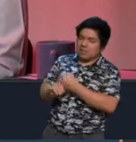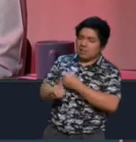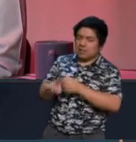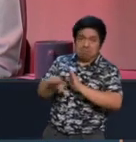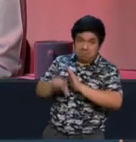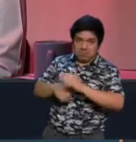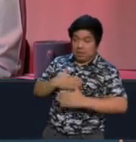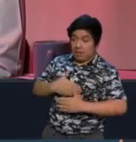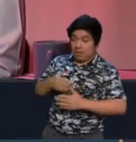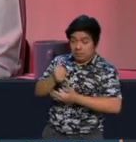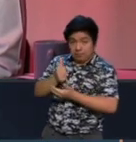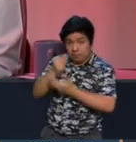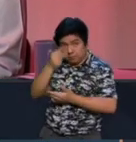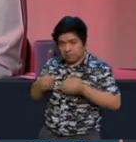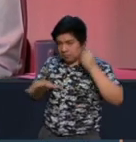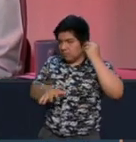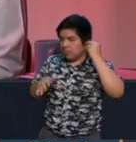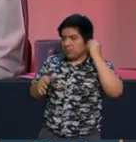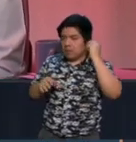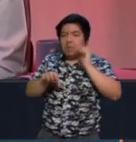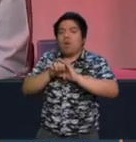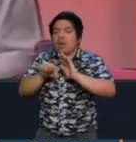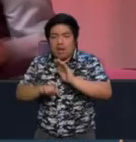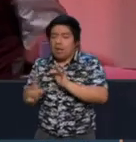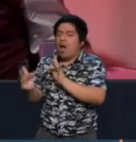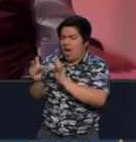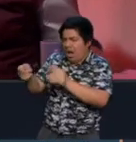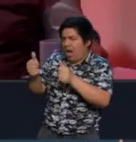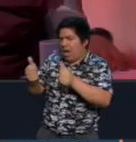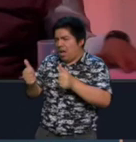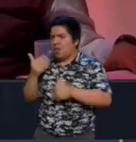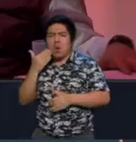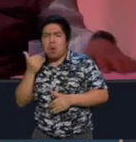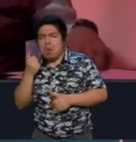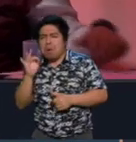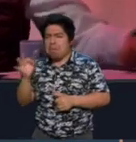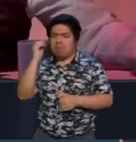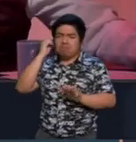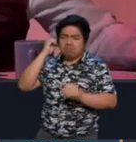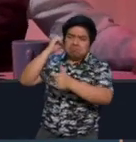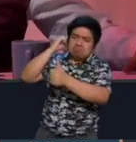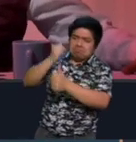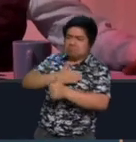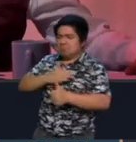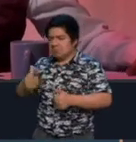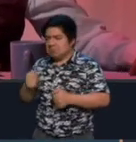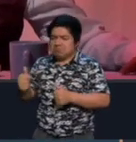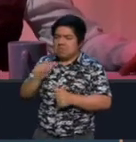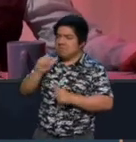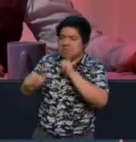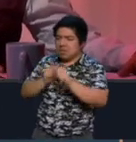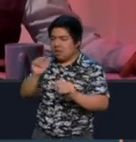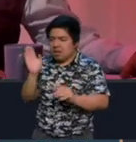impartición de justicia en esta ciudad, para quienes simpatizan con ustedes, los bautizan y son buenos Caramba. y nunca hicieron algo malo. Ahora